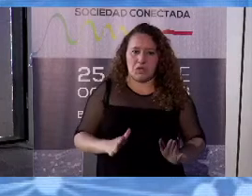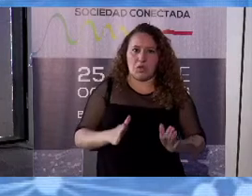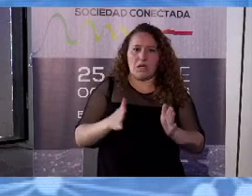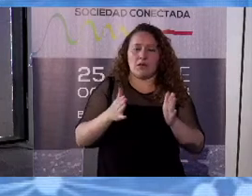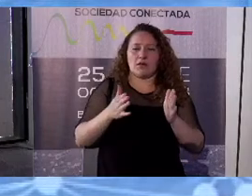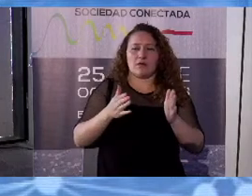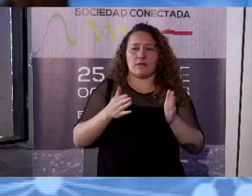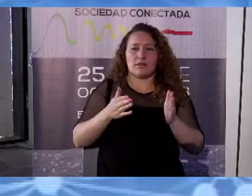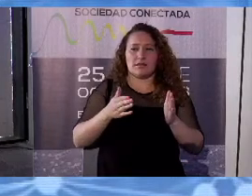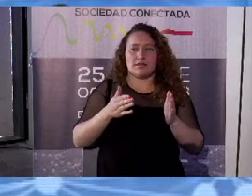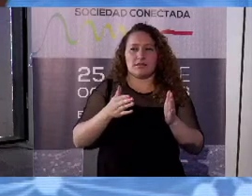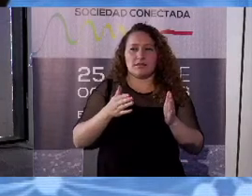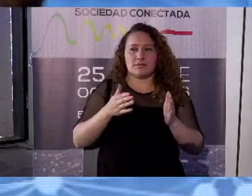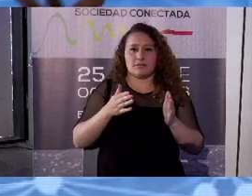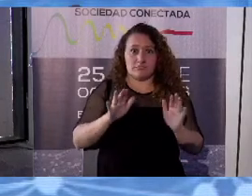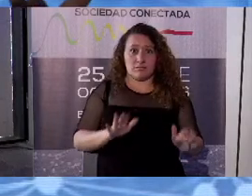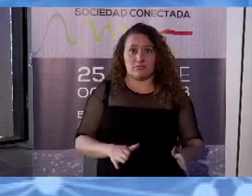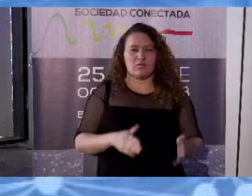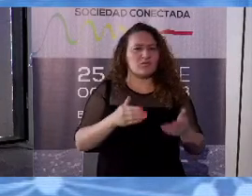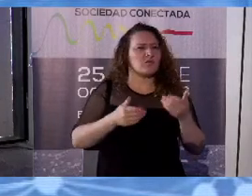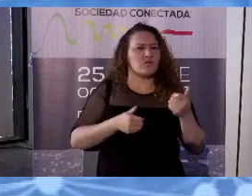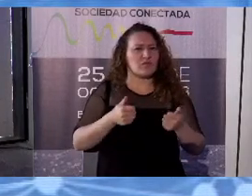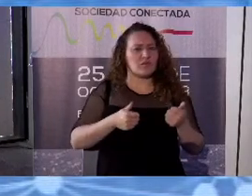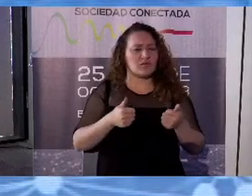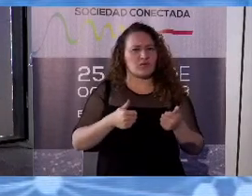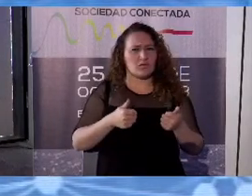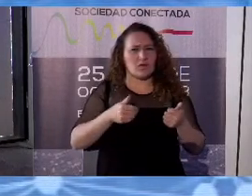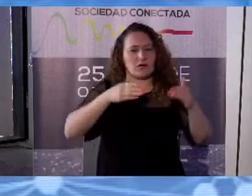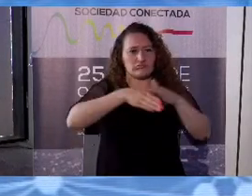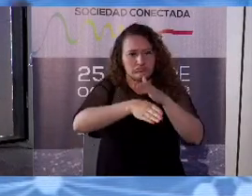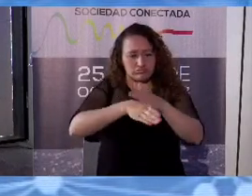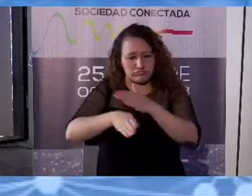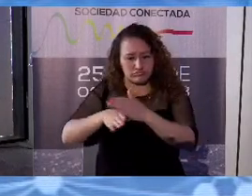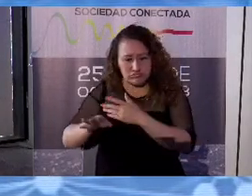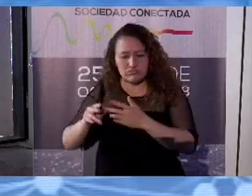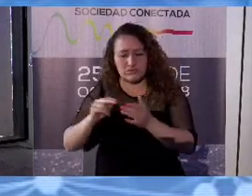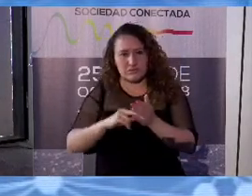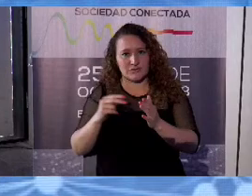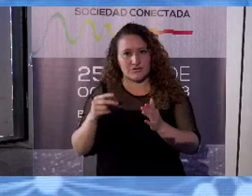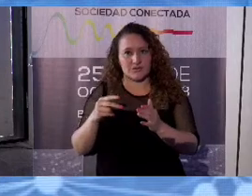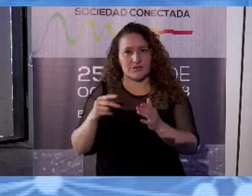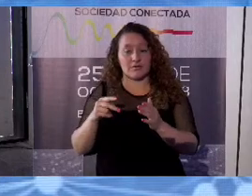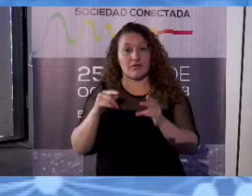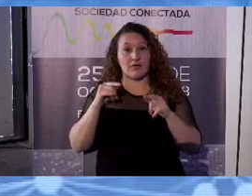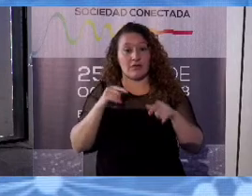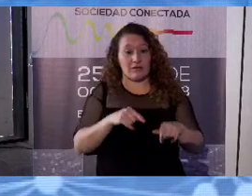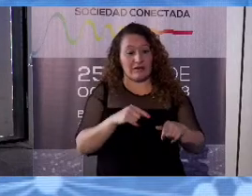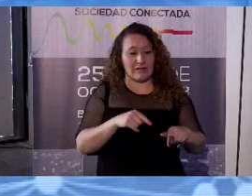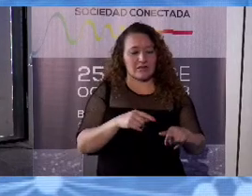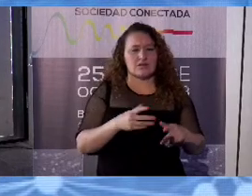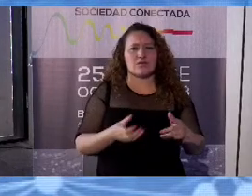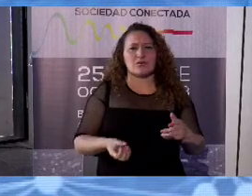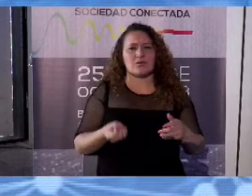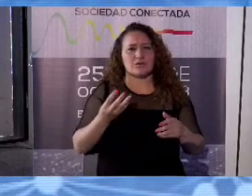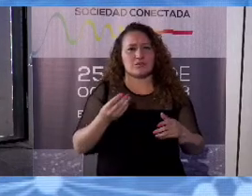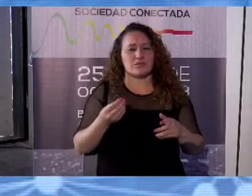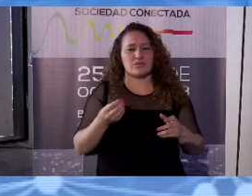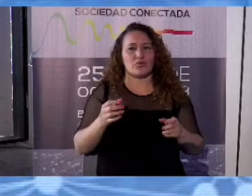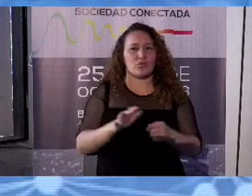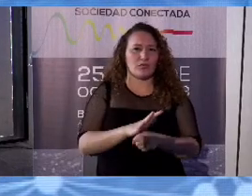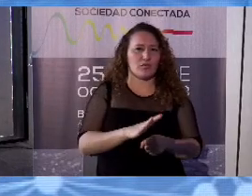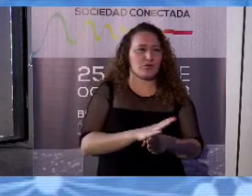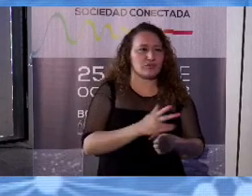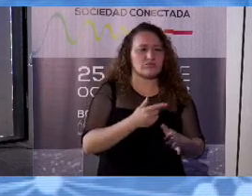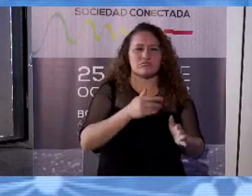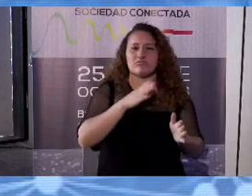eh mejoramos el ingreso a través de del del acceso a las tecnologías e ese ingreso está siendo mejor ocupado digamos por los